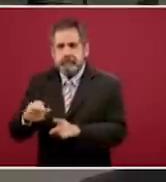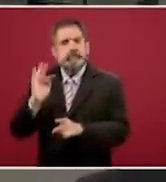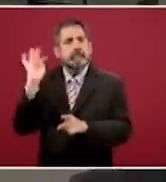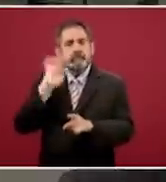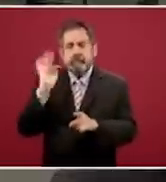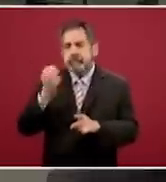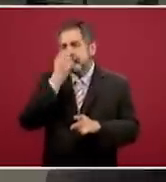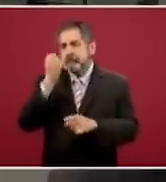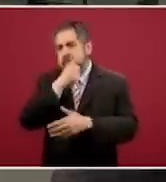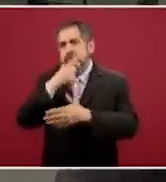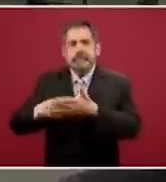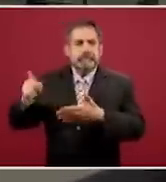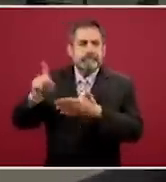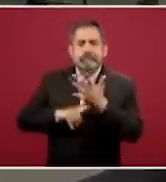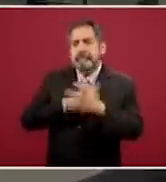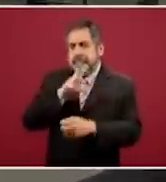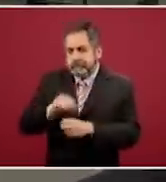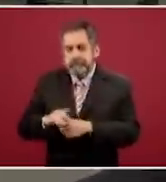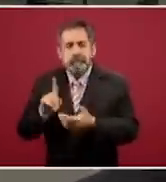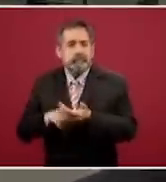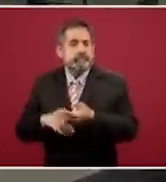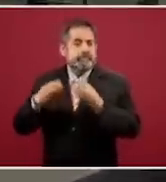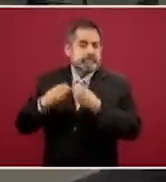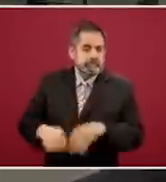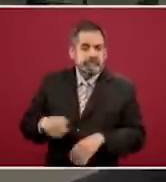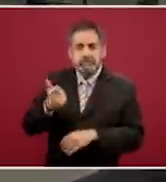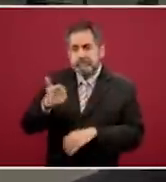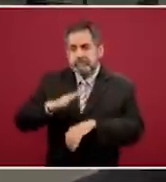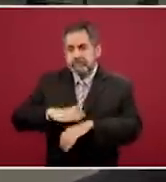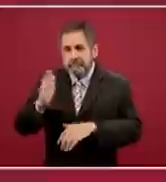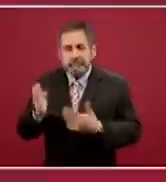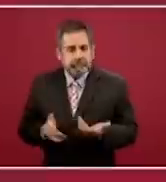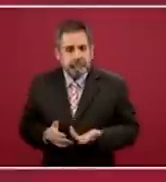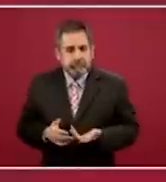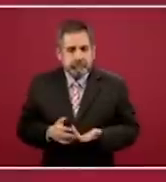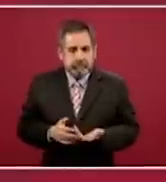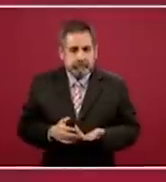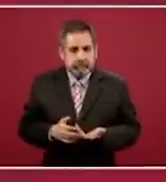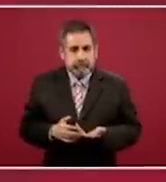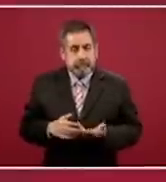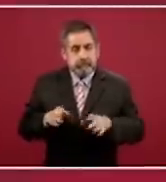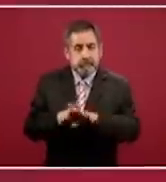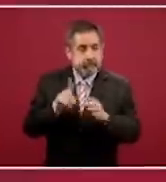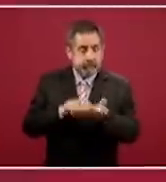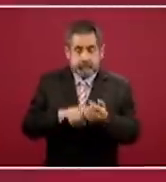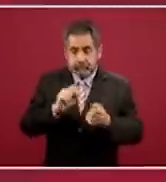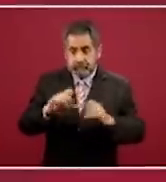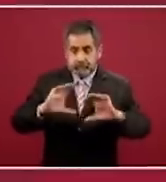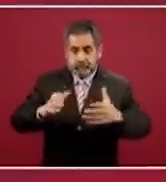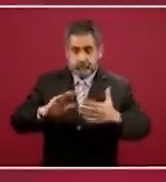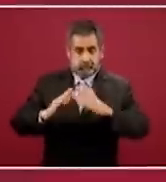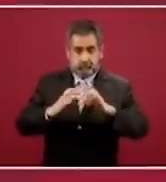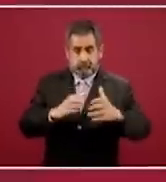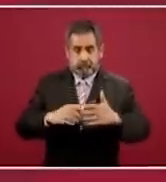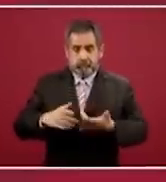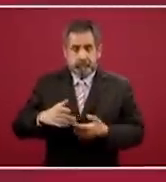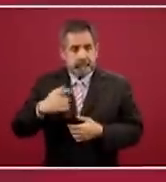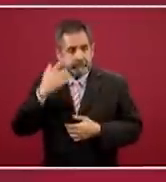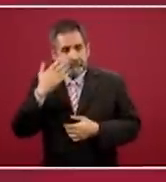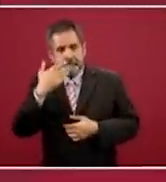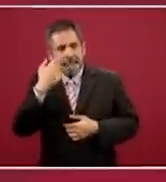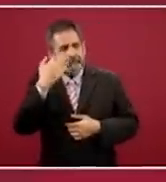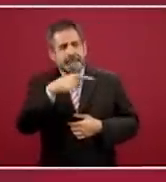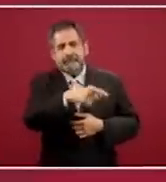o de que haya pérdidas económicas muy lamentables, no solo los grandes dinero, en la comunidad, la señora de la